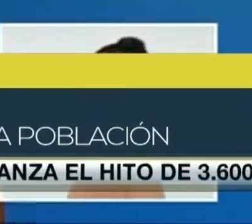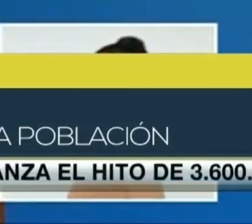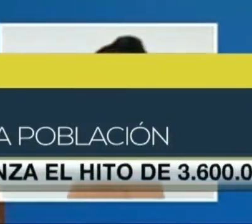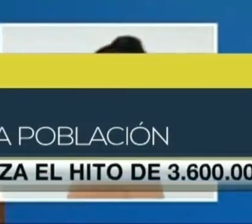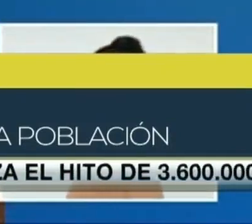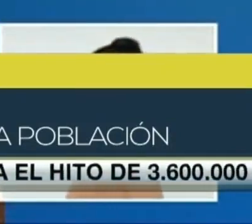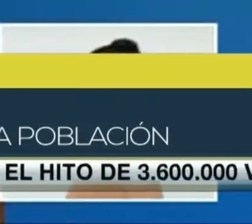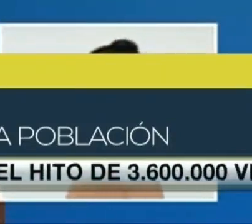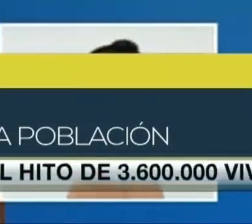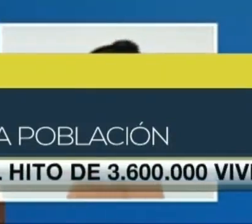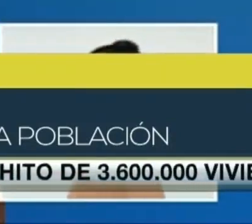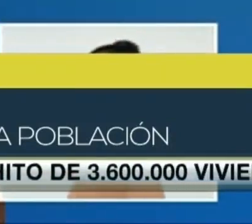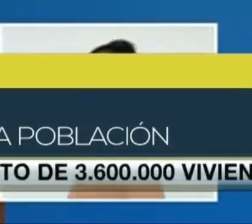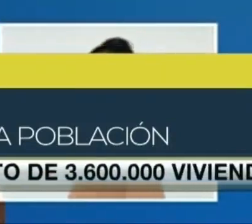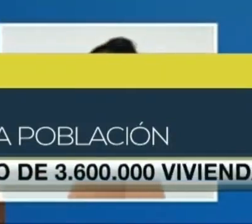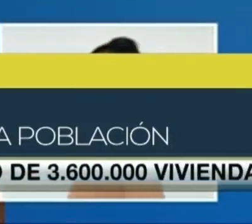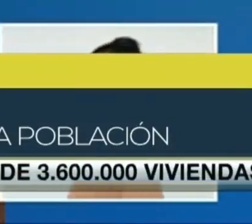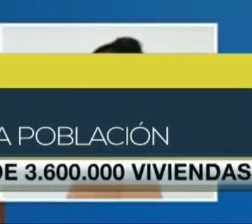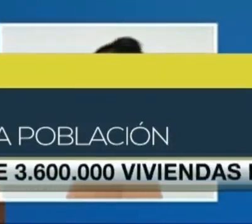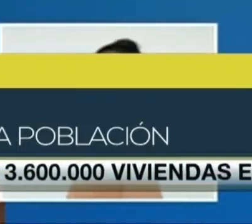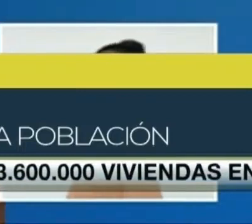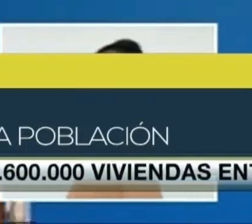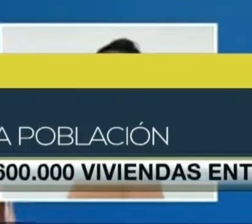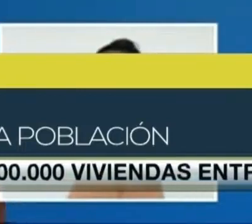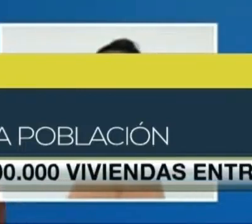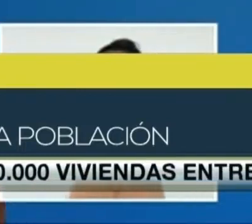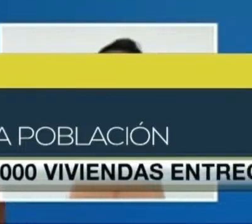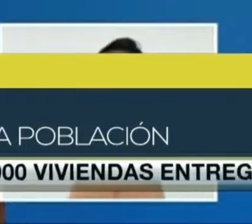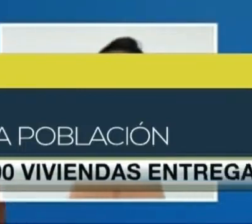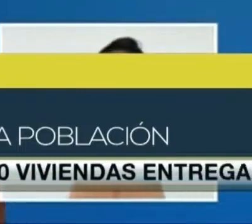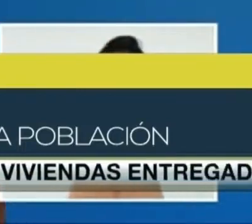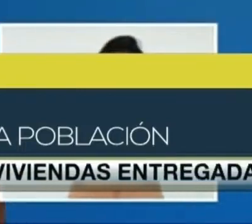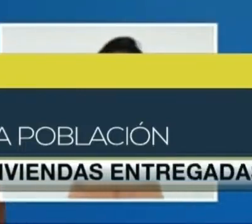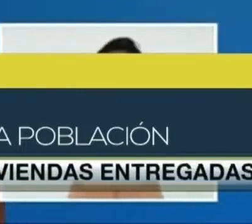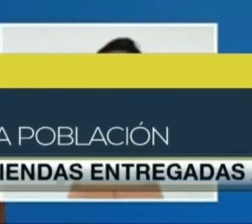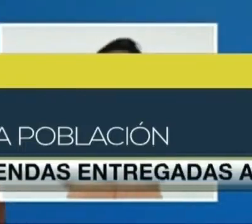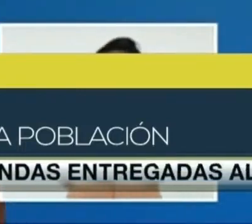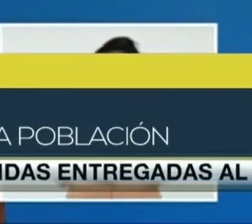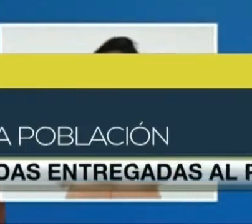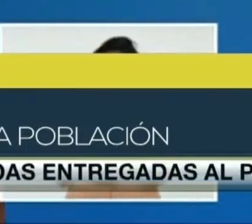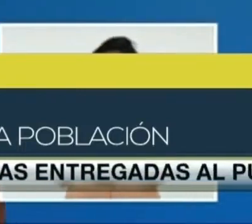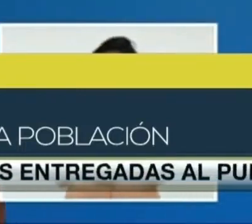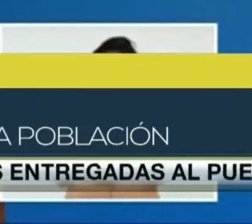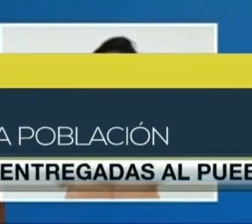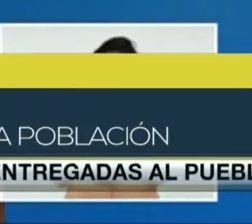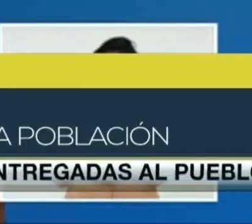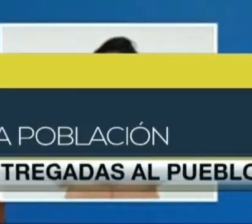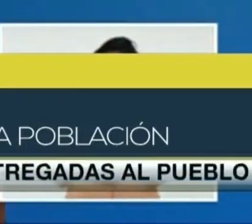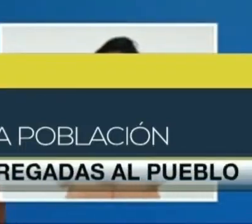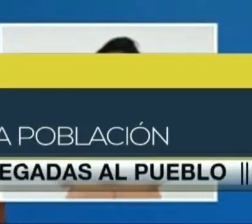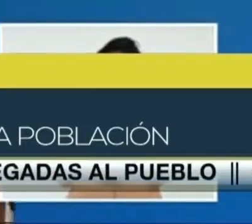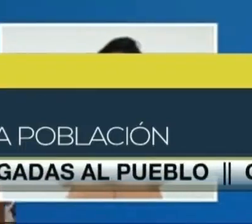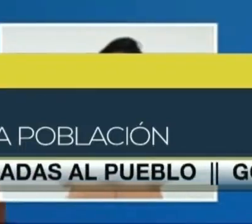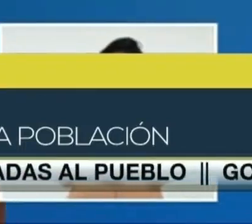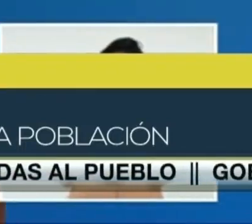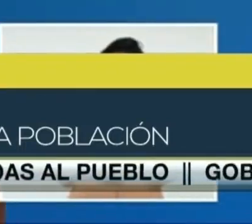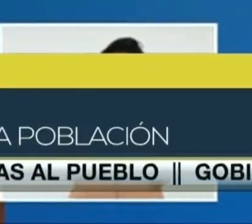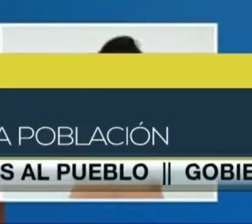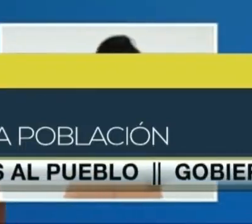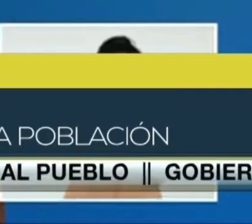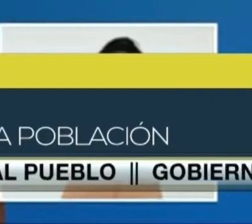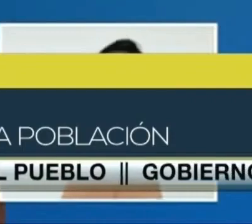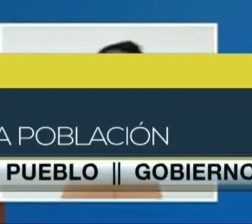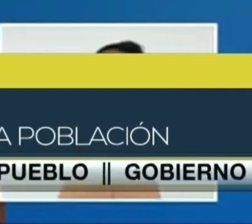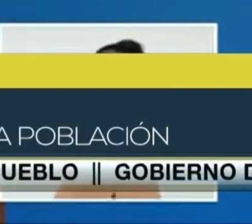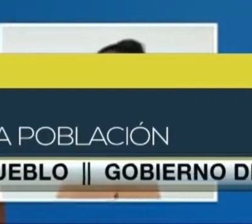evitar compromisos de fecha. Y se sabe que la letalidad en Cuba está muy por debajo de